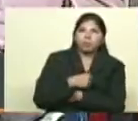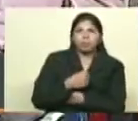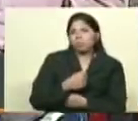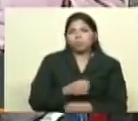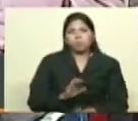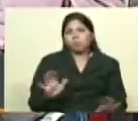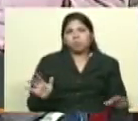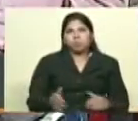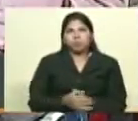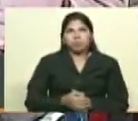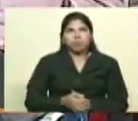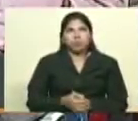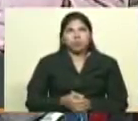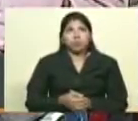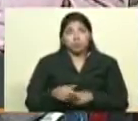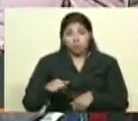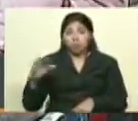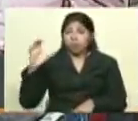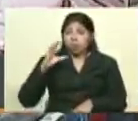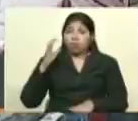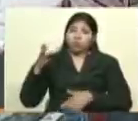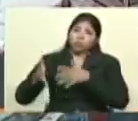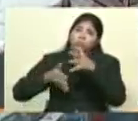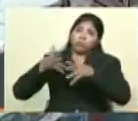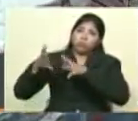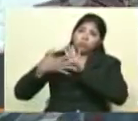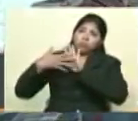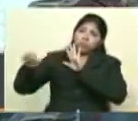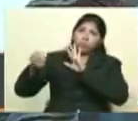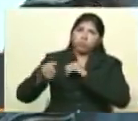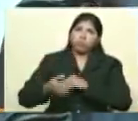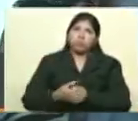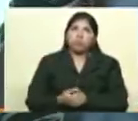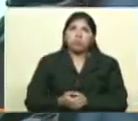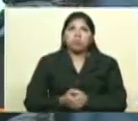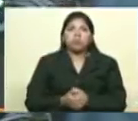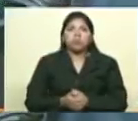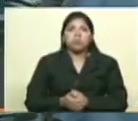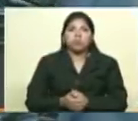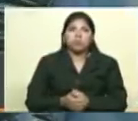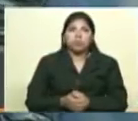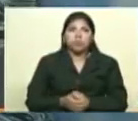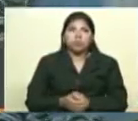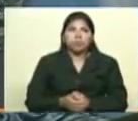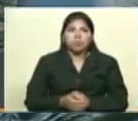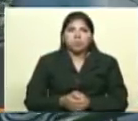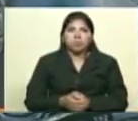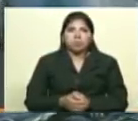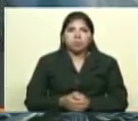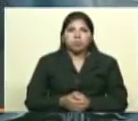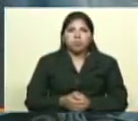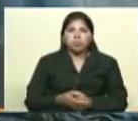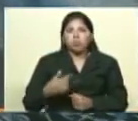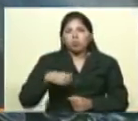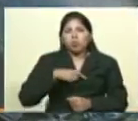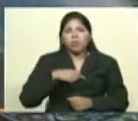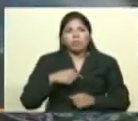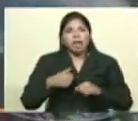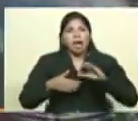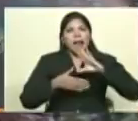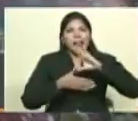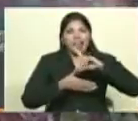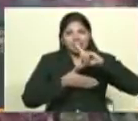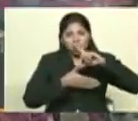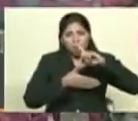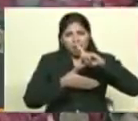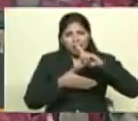Esa es nuestra consigna desde Caracas, desde Venezuela, desde América del Sur, América libre, Latinoamérica